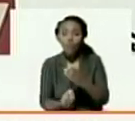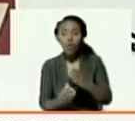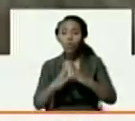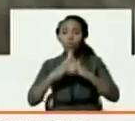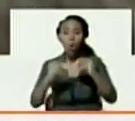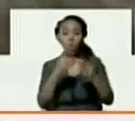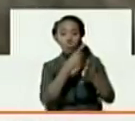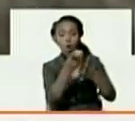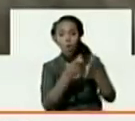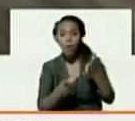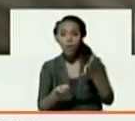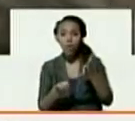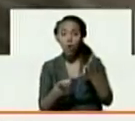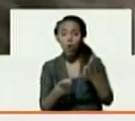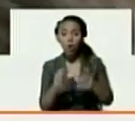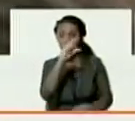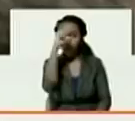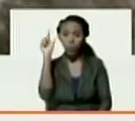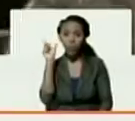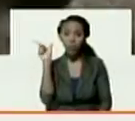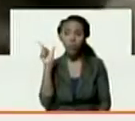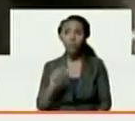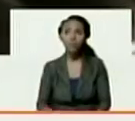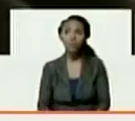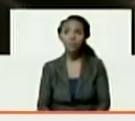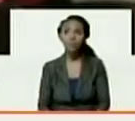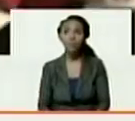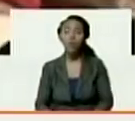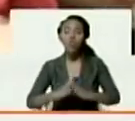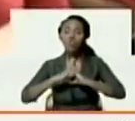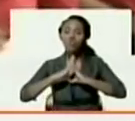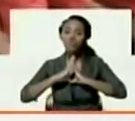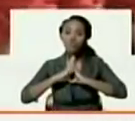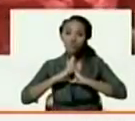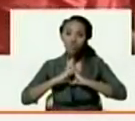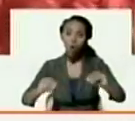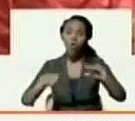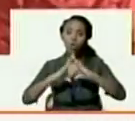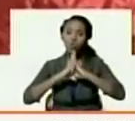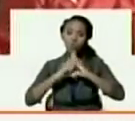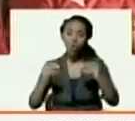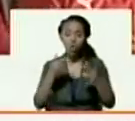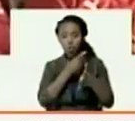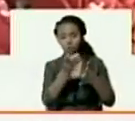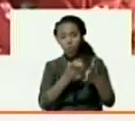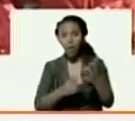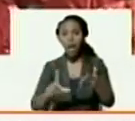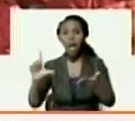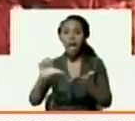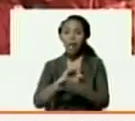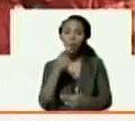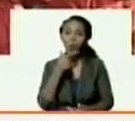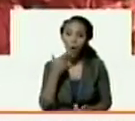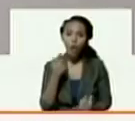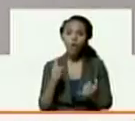documentos del Partido Socialista Unido de Venezuela, todos los documentos, libros rojos,